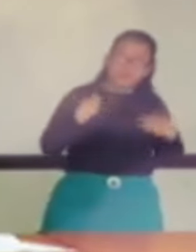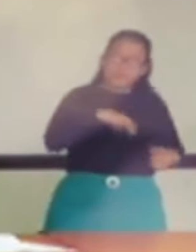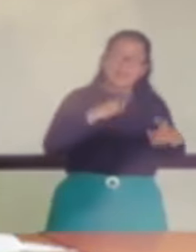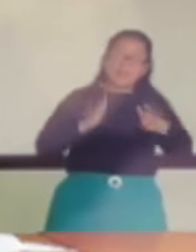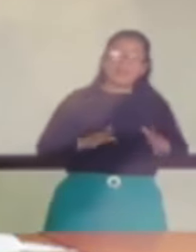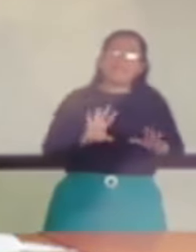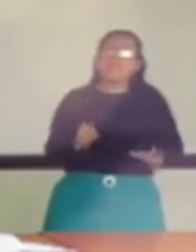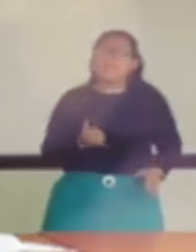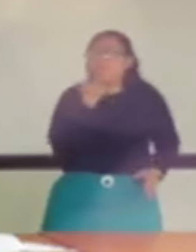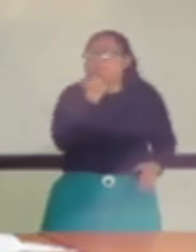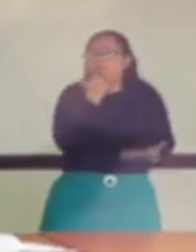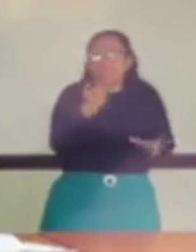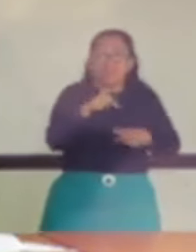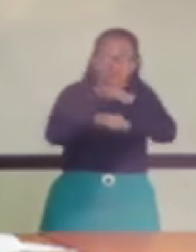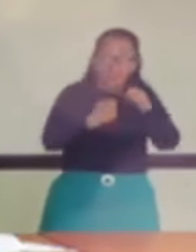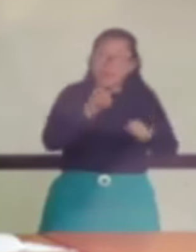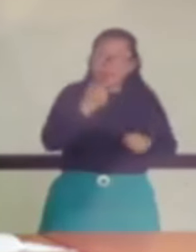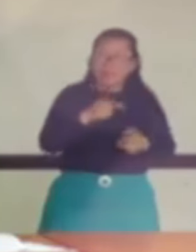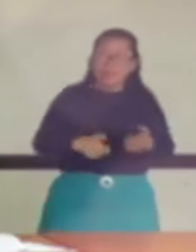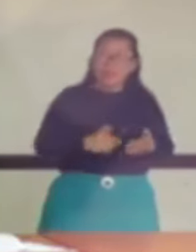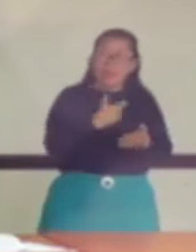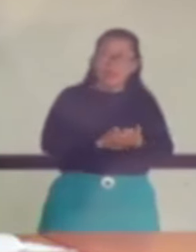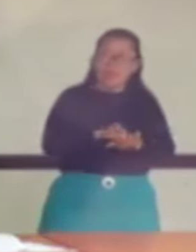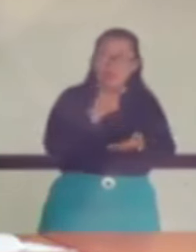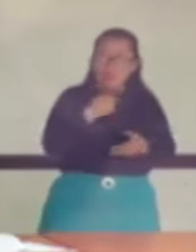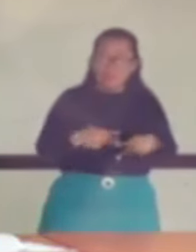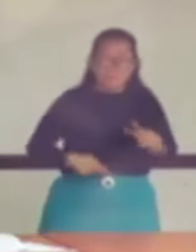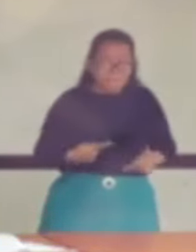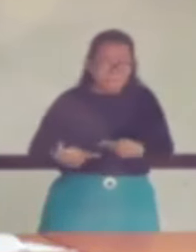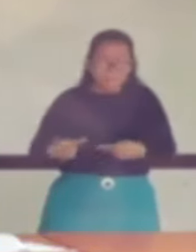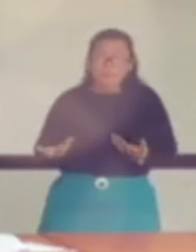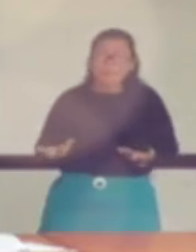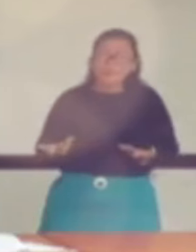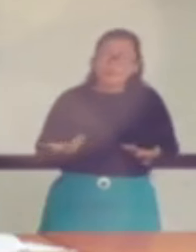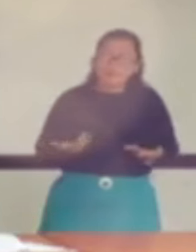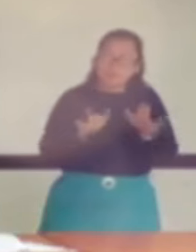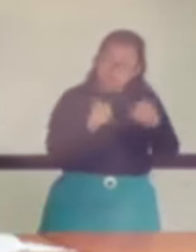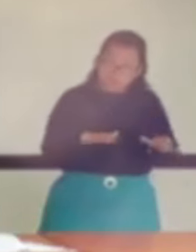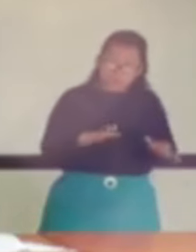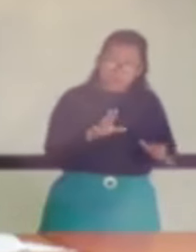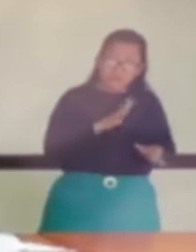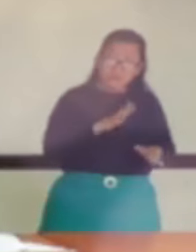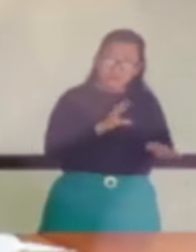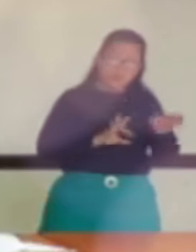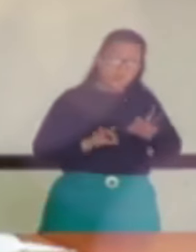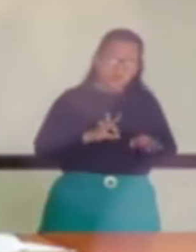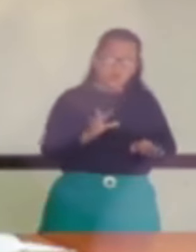que han comprado este tipo de medicamentos y los han vendido? ¿Ya se tiene o se